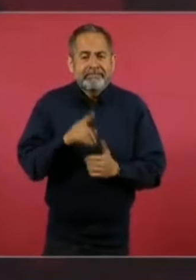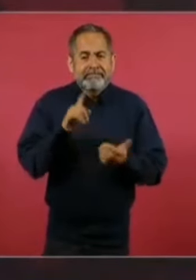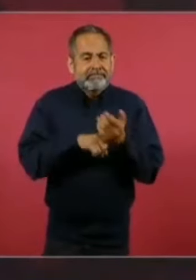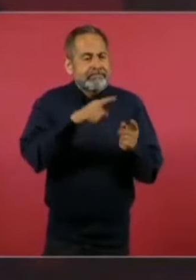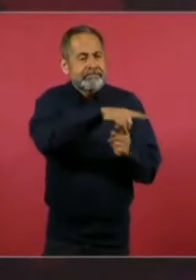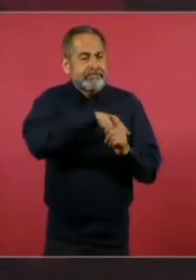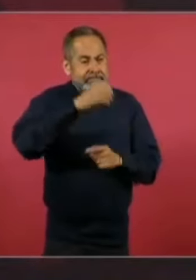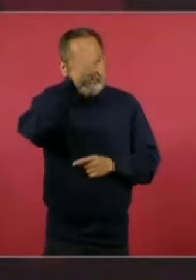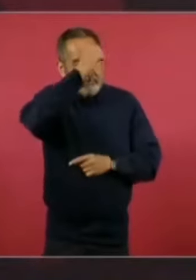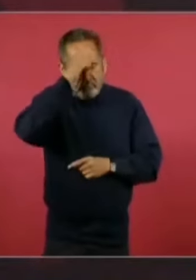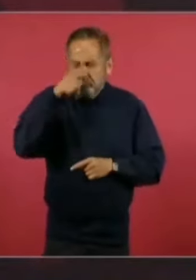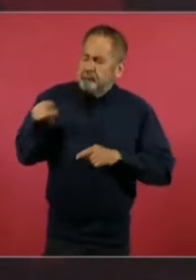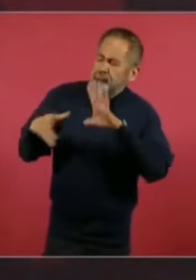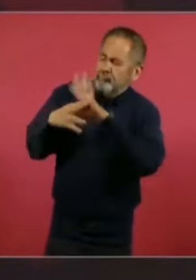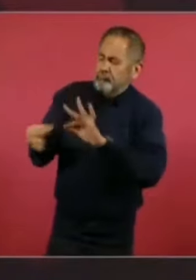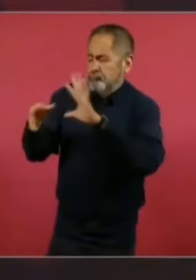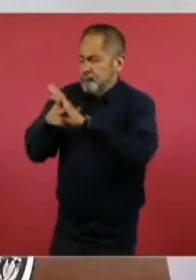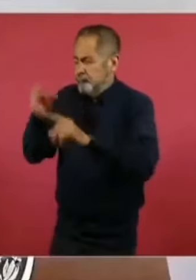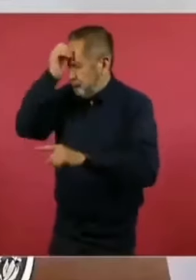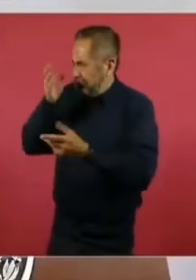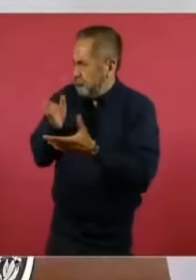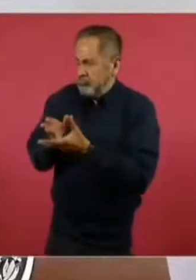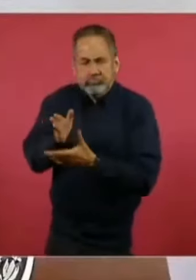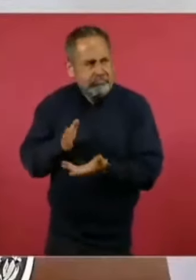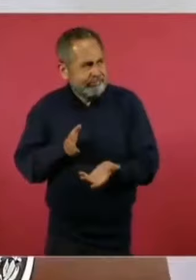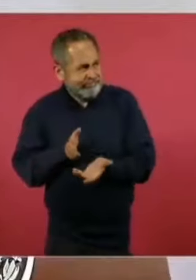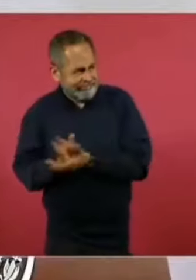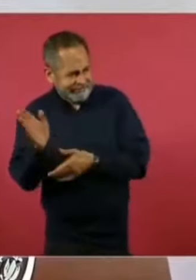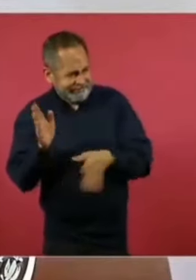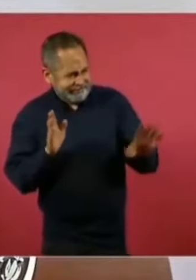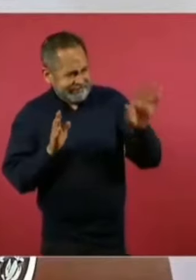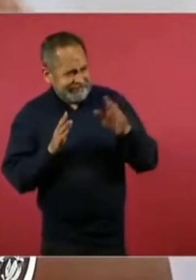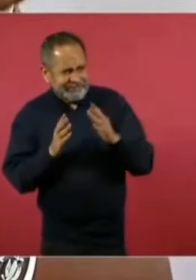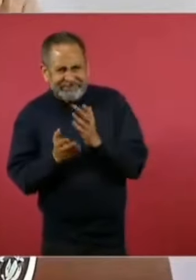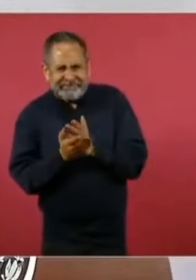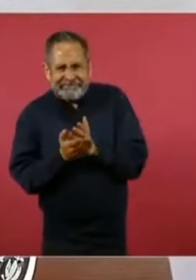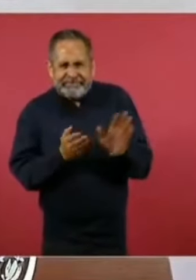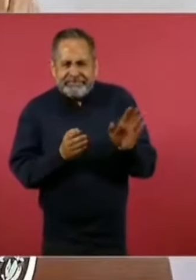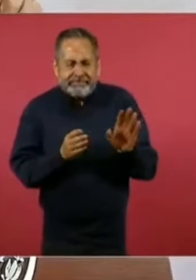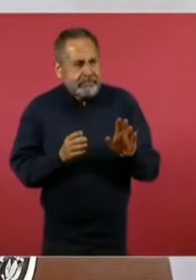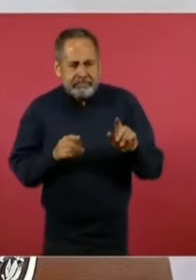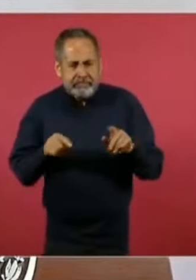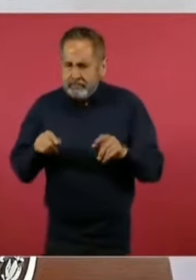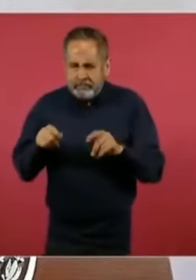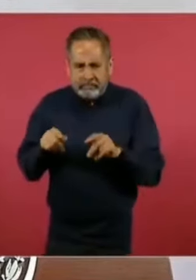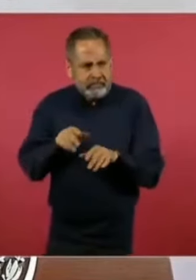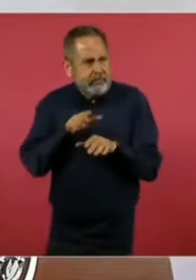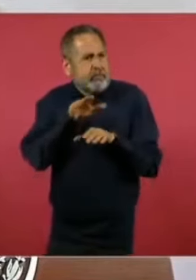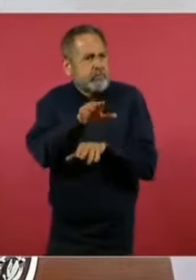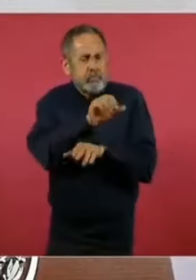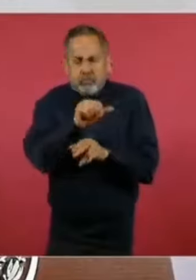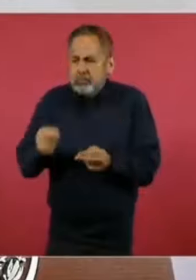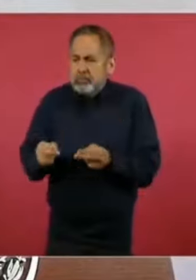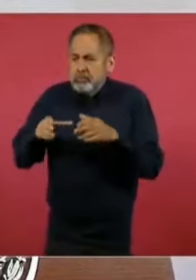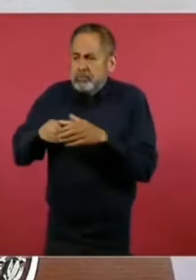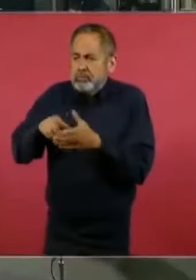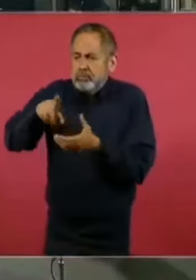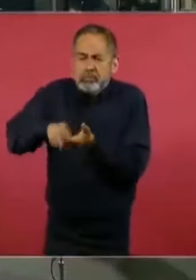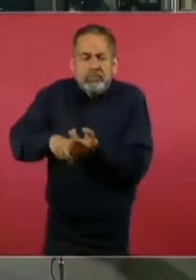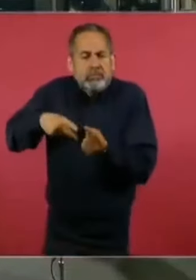opinaron. Ajá. De manera imprudente sobre un asunto que solo